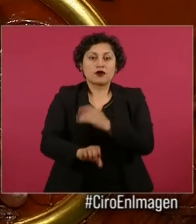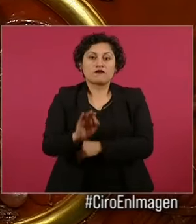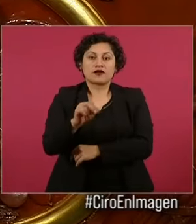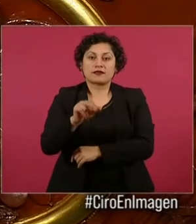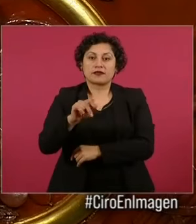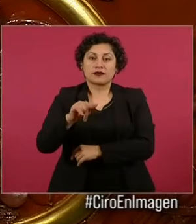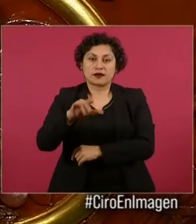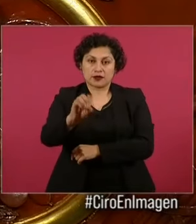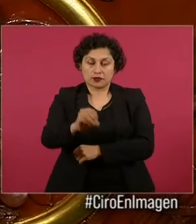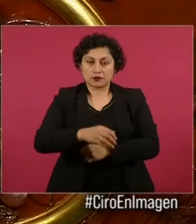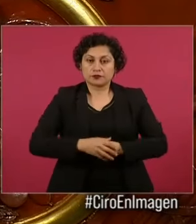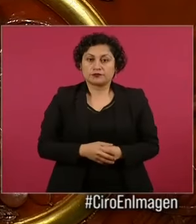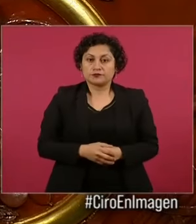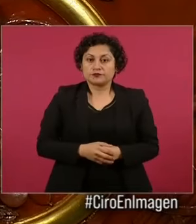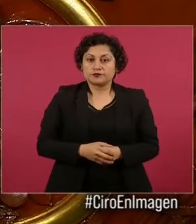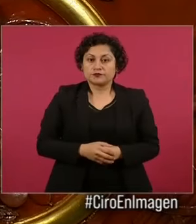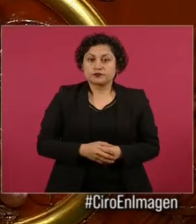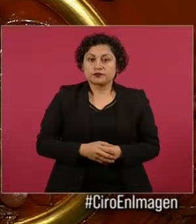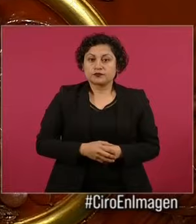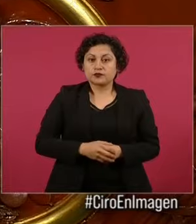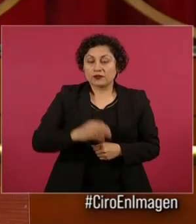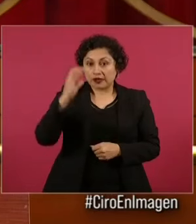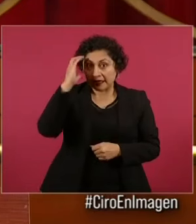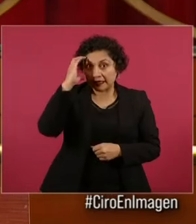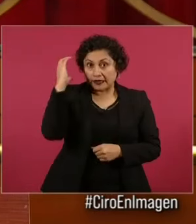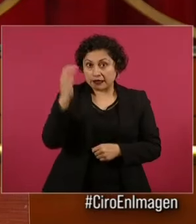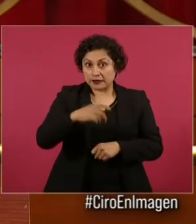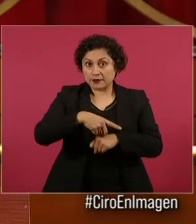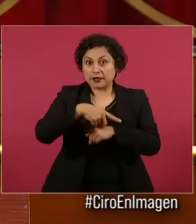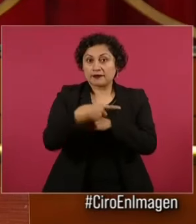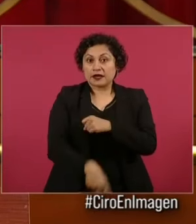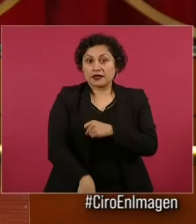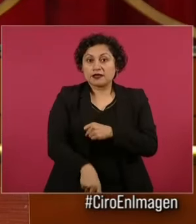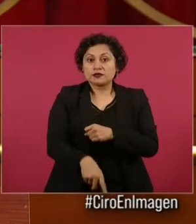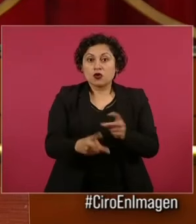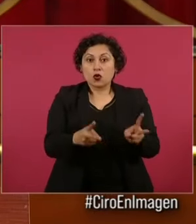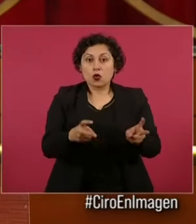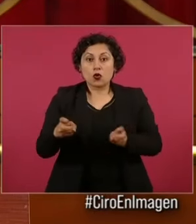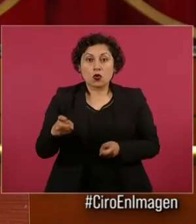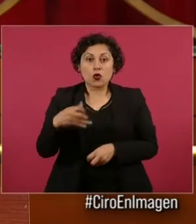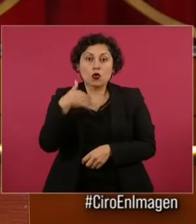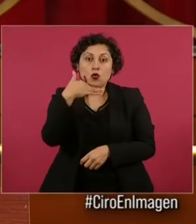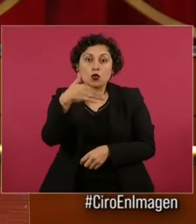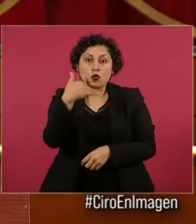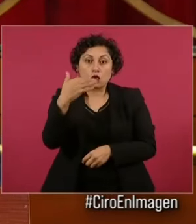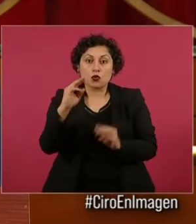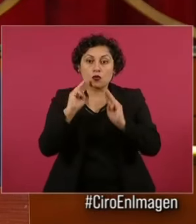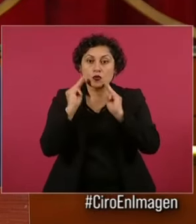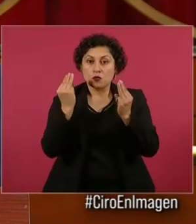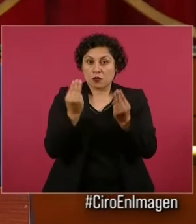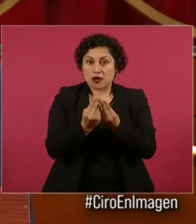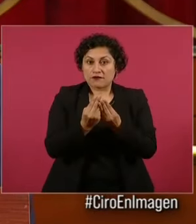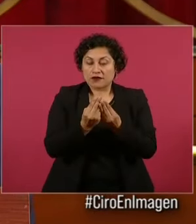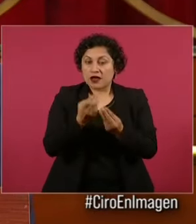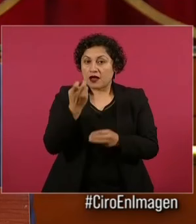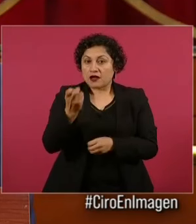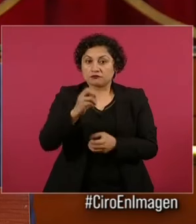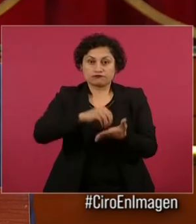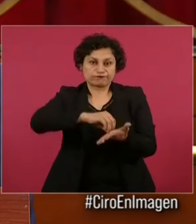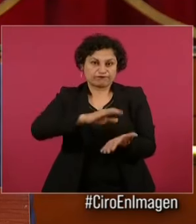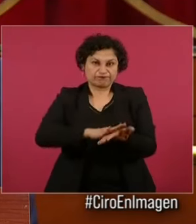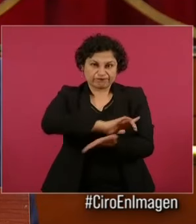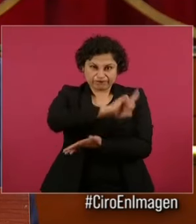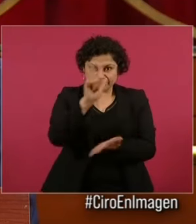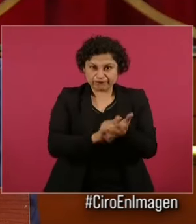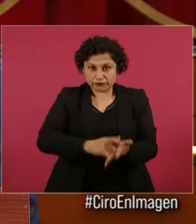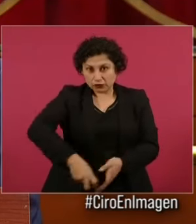con severidad el delito de extorsión que lleva a cabo la delincuencia organizada y